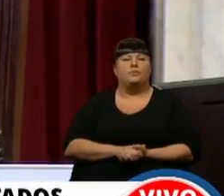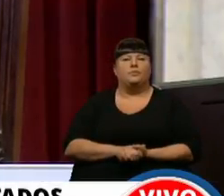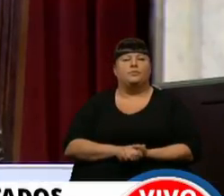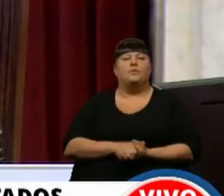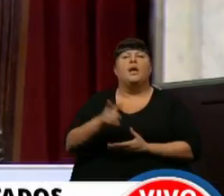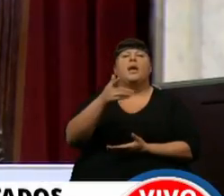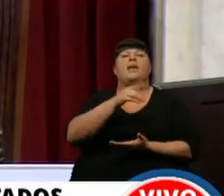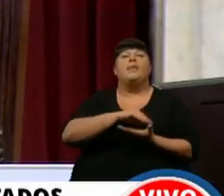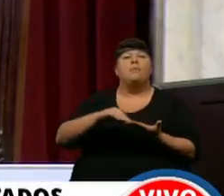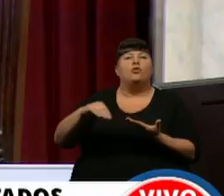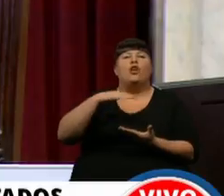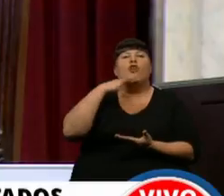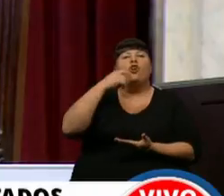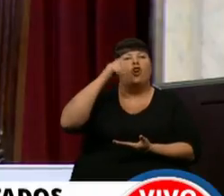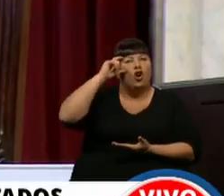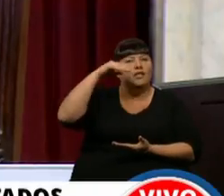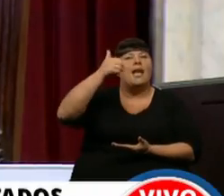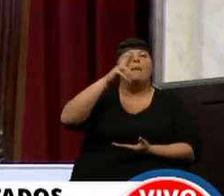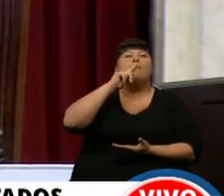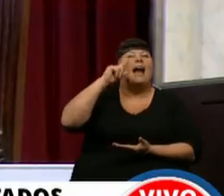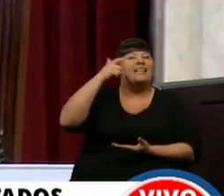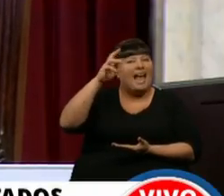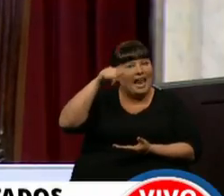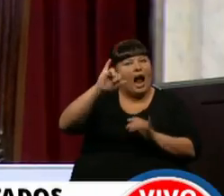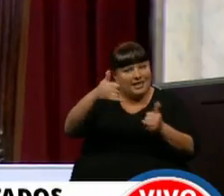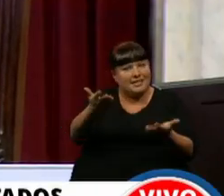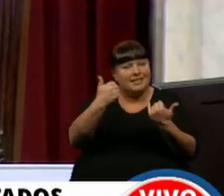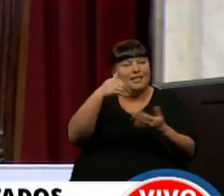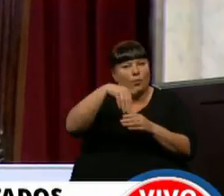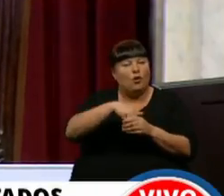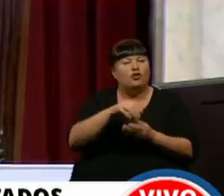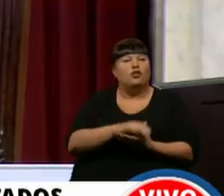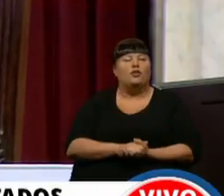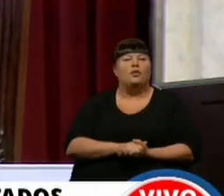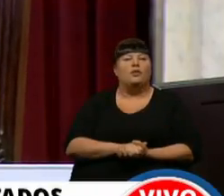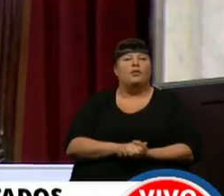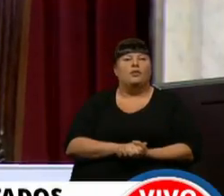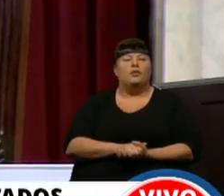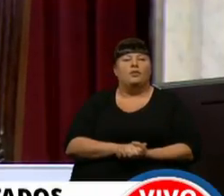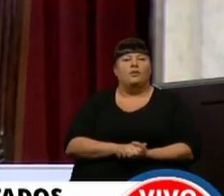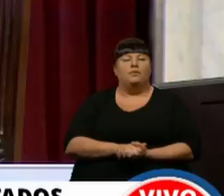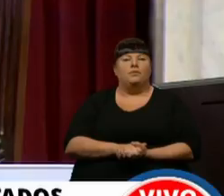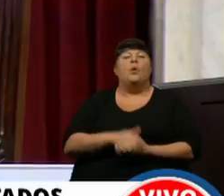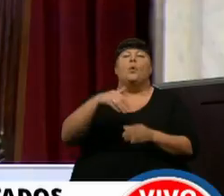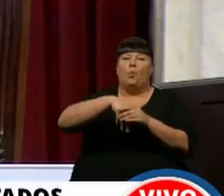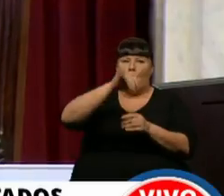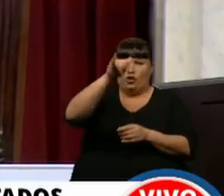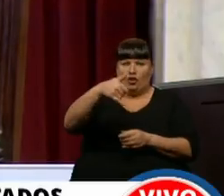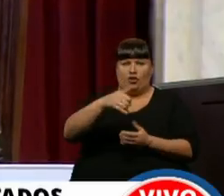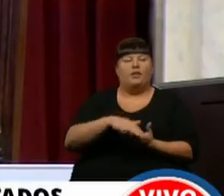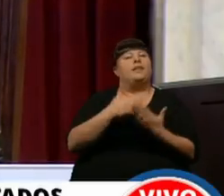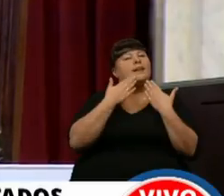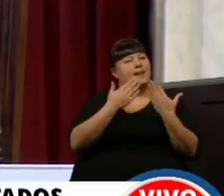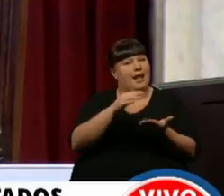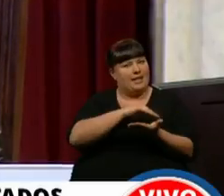diputado josé luis martínez ahora sí metales diputado martearena afirmativo presidente